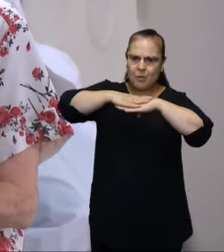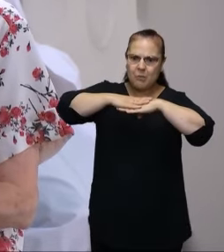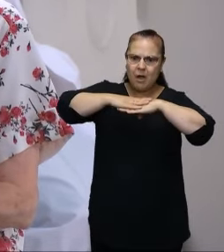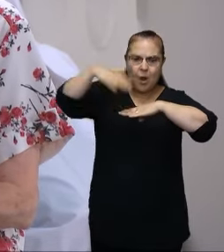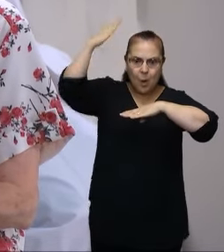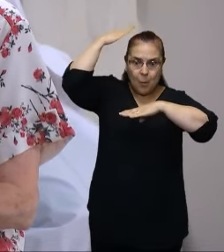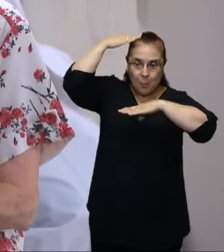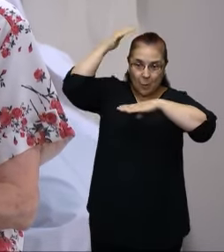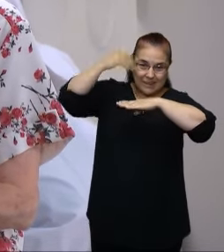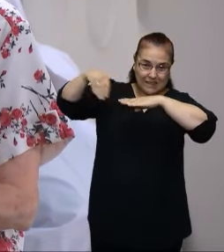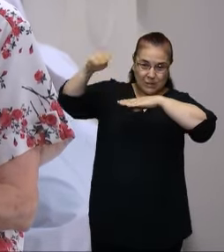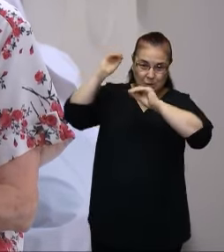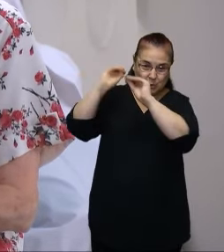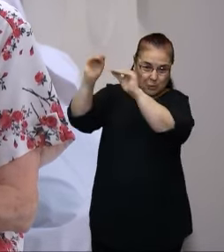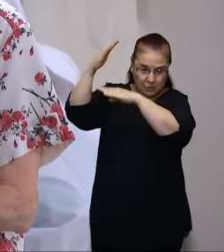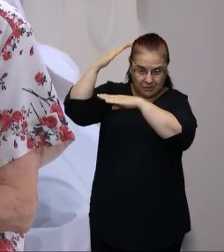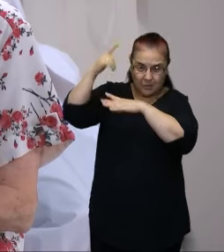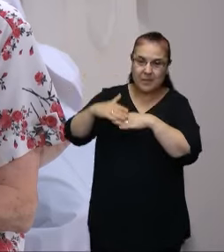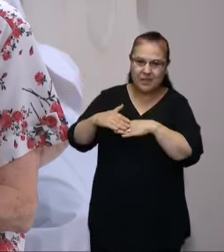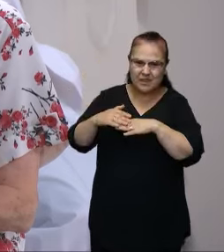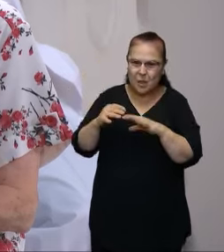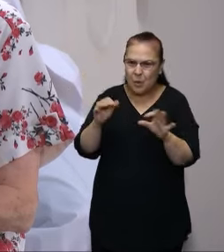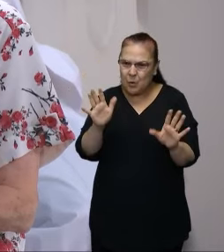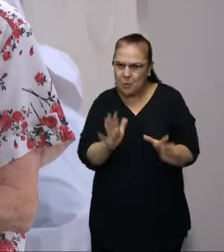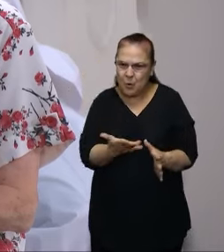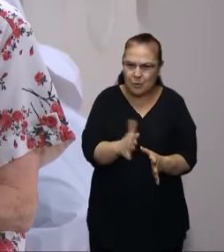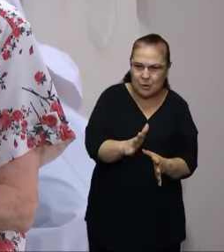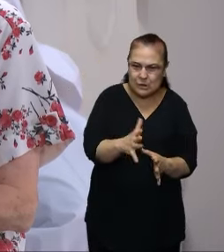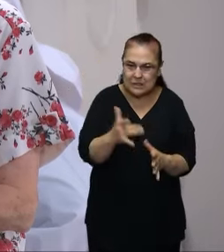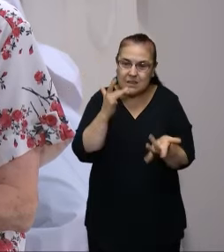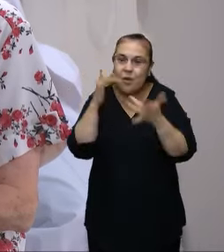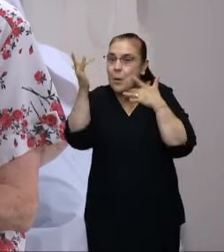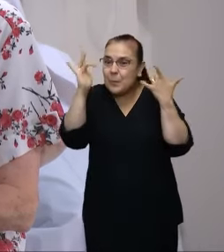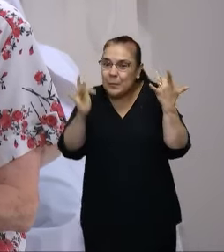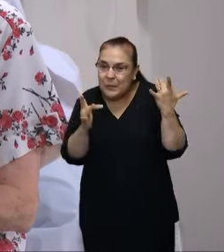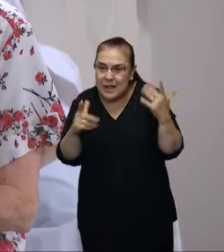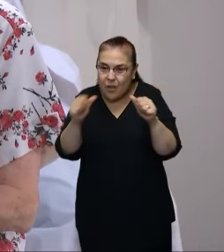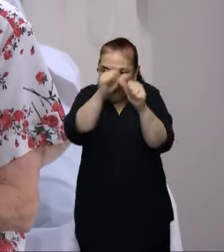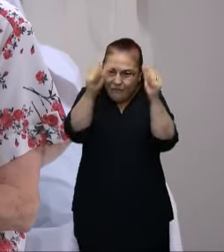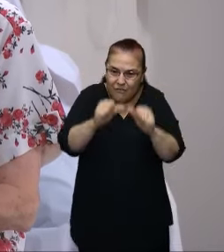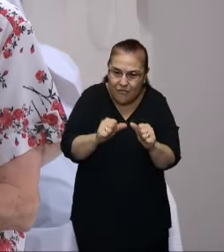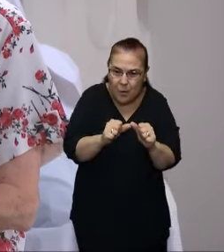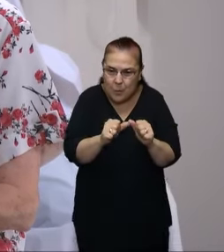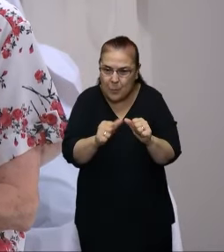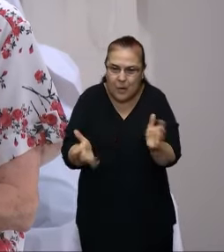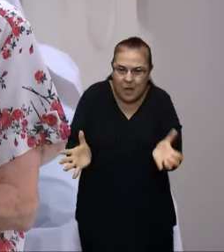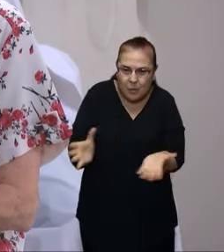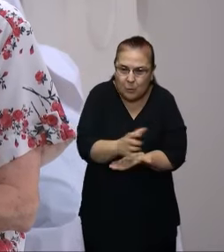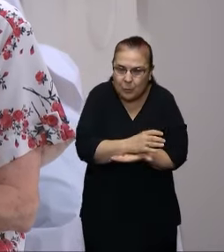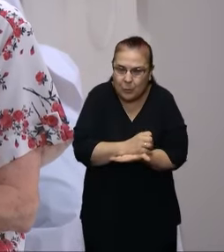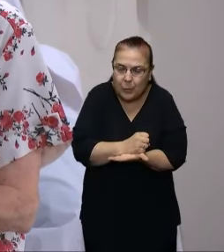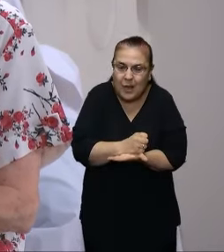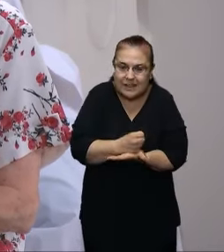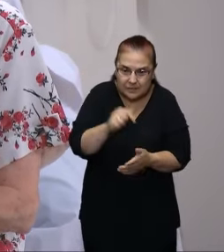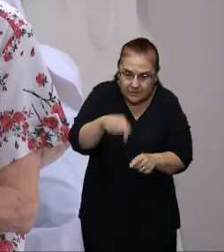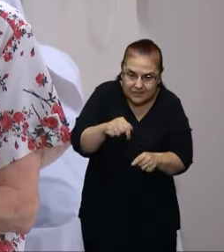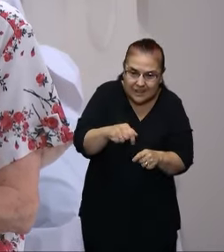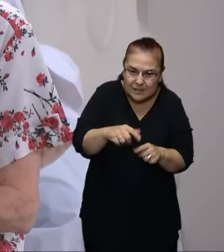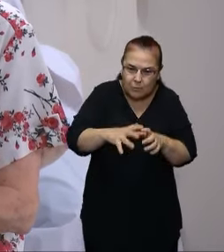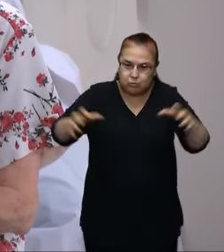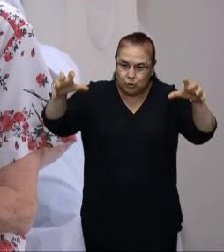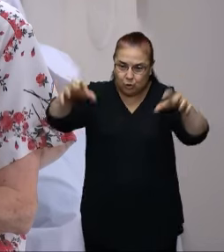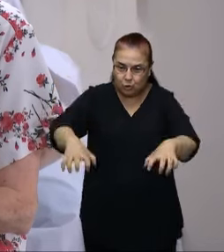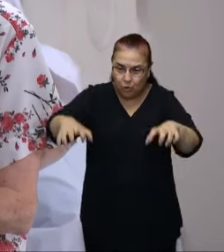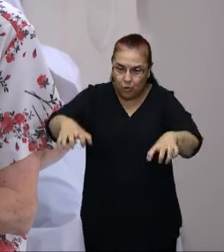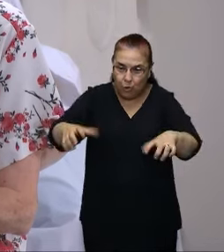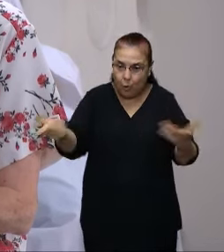sobre sus cabezas había una especie de Zafiro en forma de Trono sobre esta especie de Trono